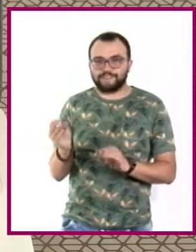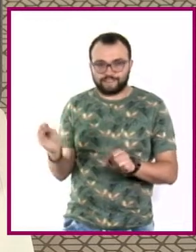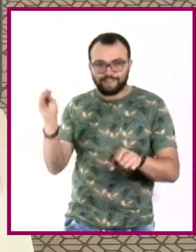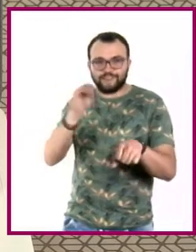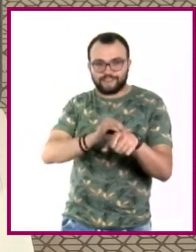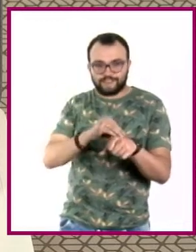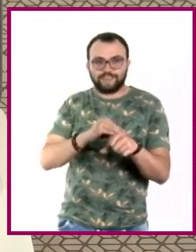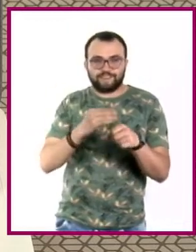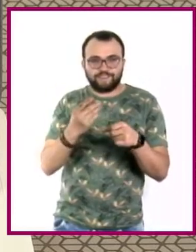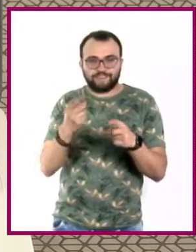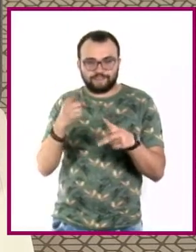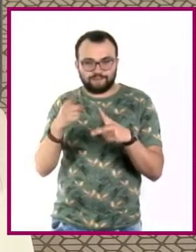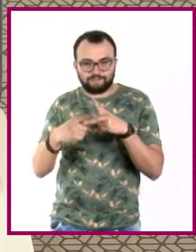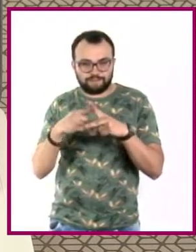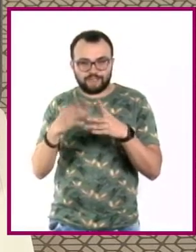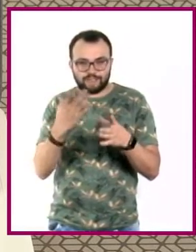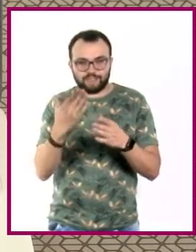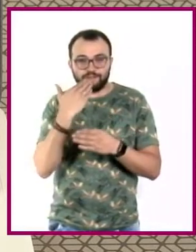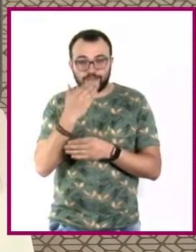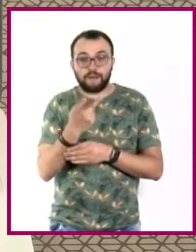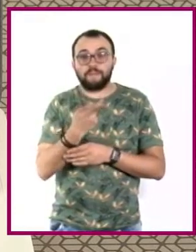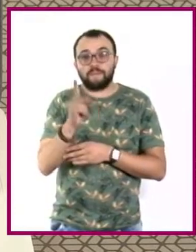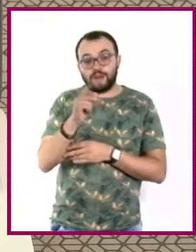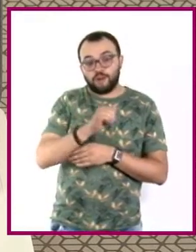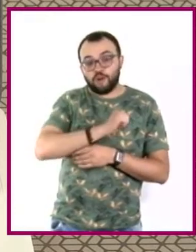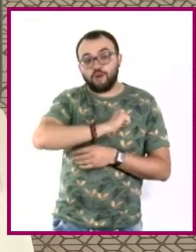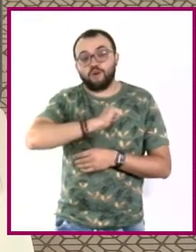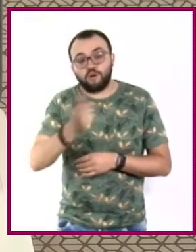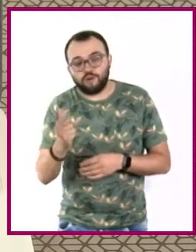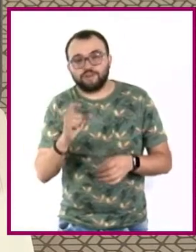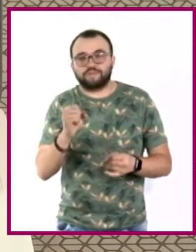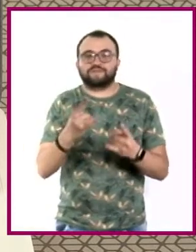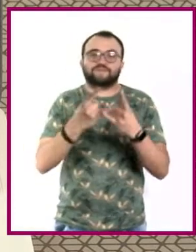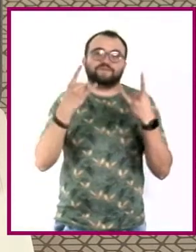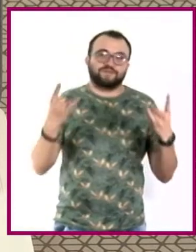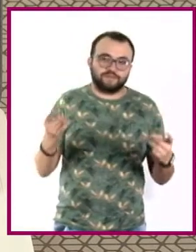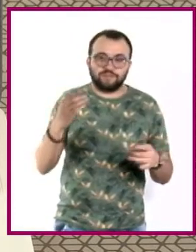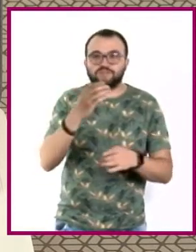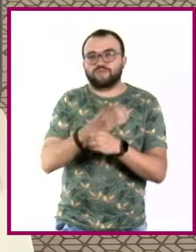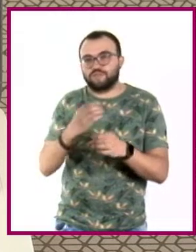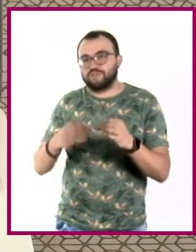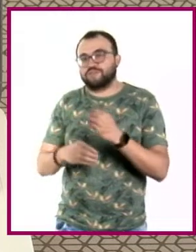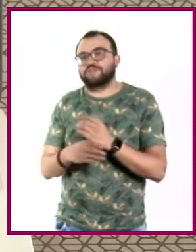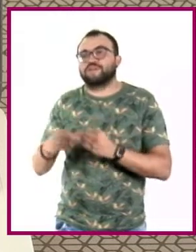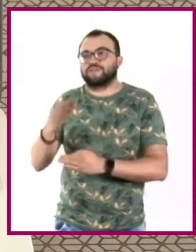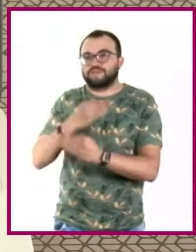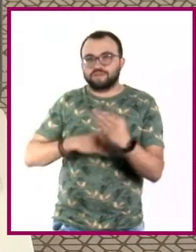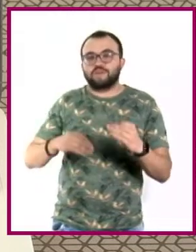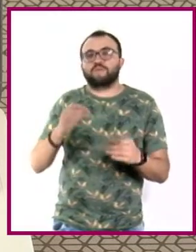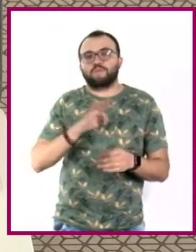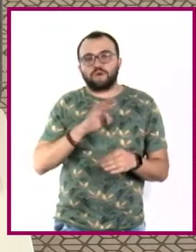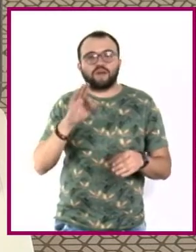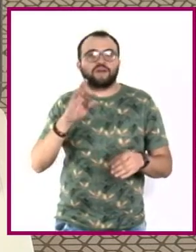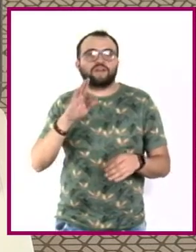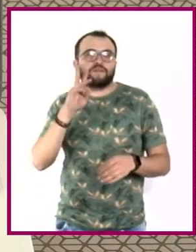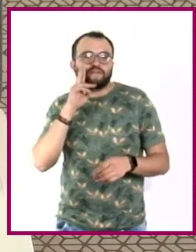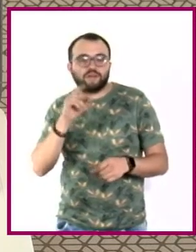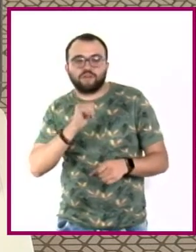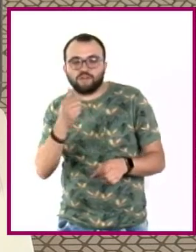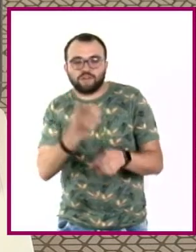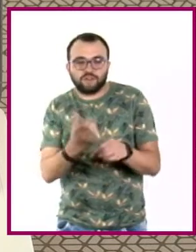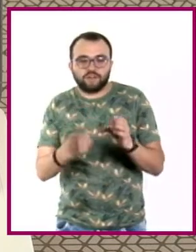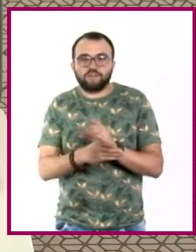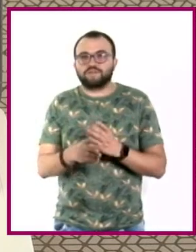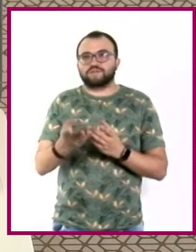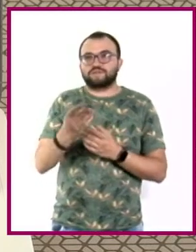pero nosotros, por otro lado, politólogos, historiadores, podemos ver también otros patrones, podemos ver, por ejemplo, que